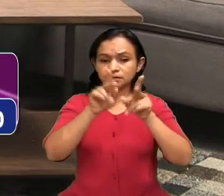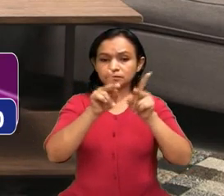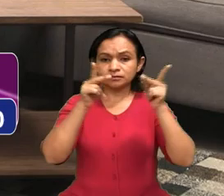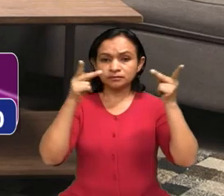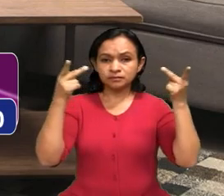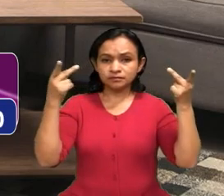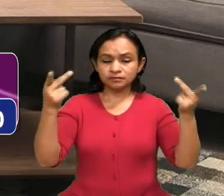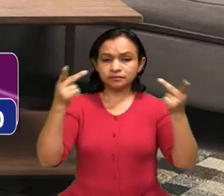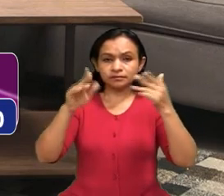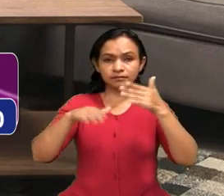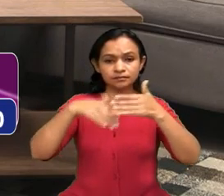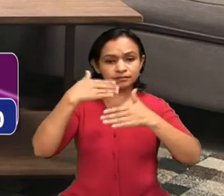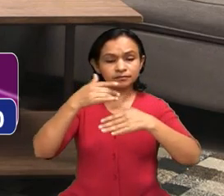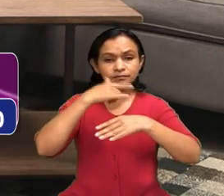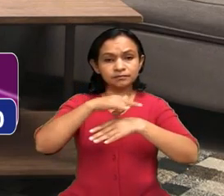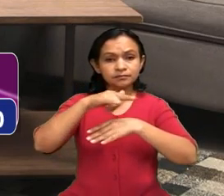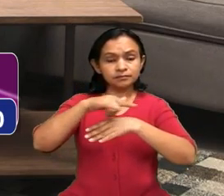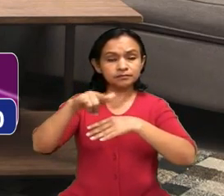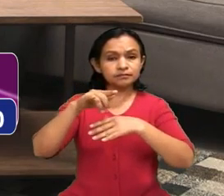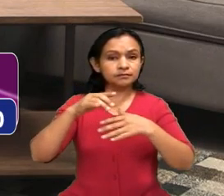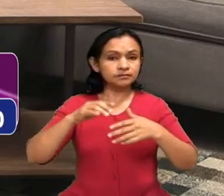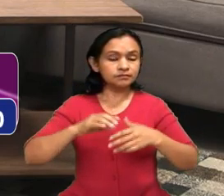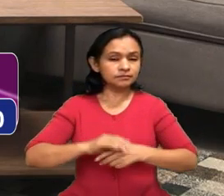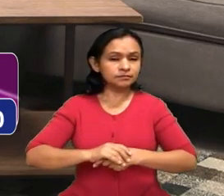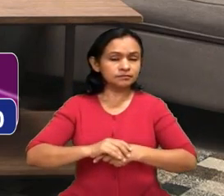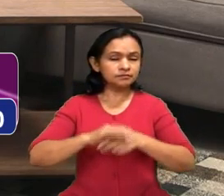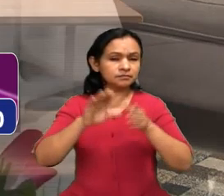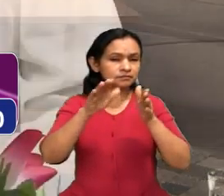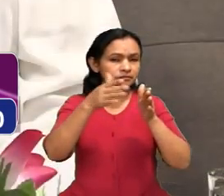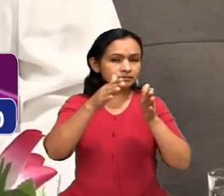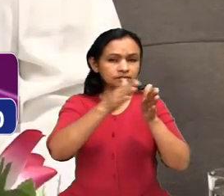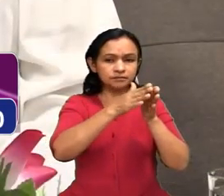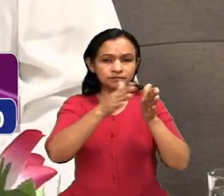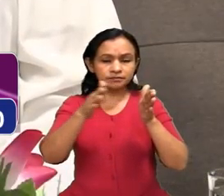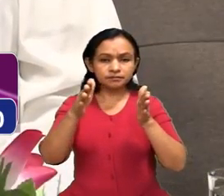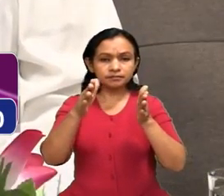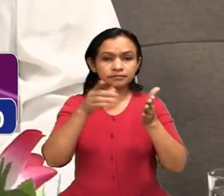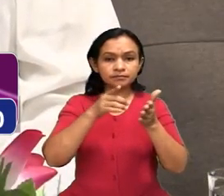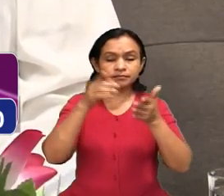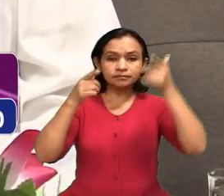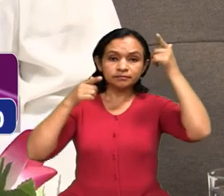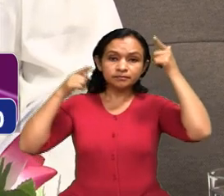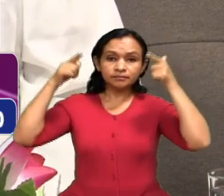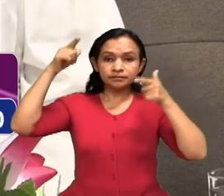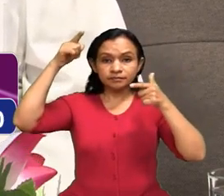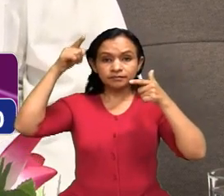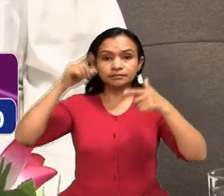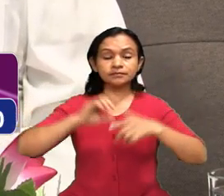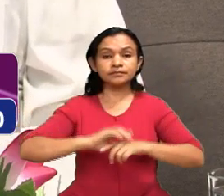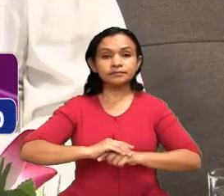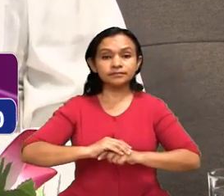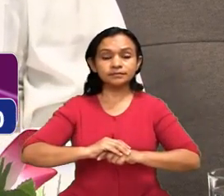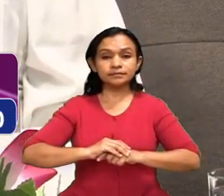recopilaron como en el trayecto o en la ruta de Sandino,